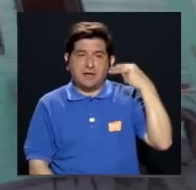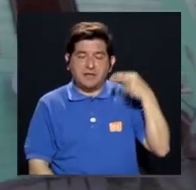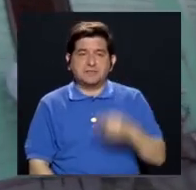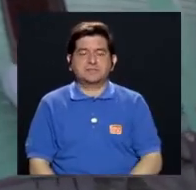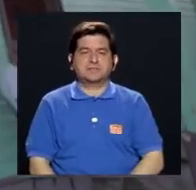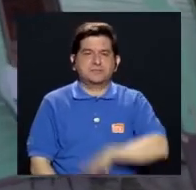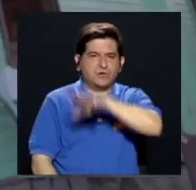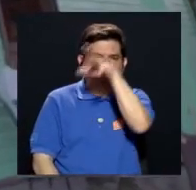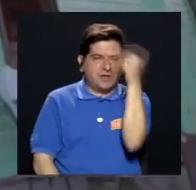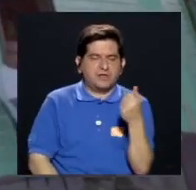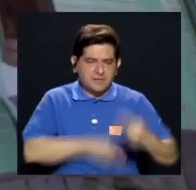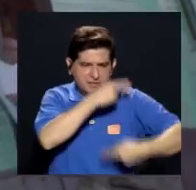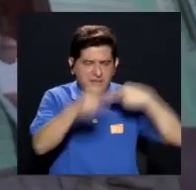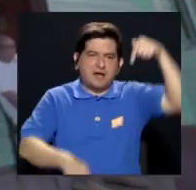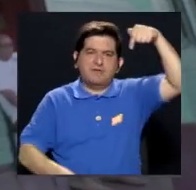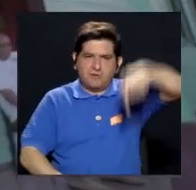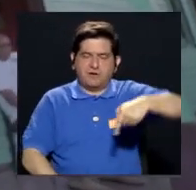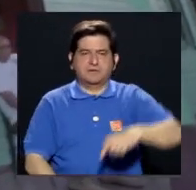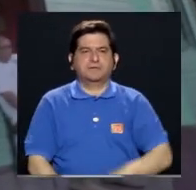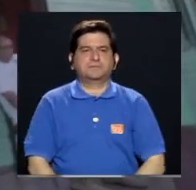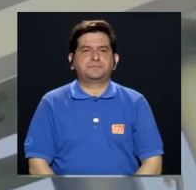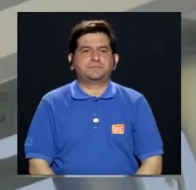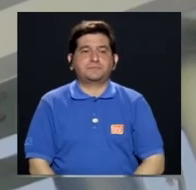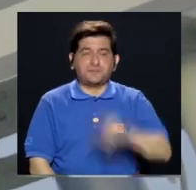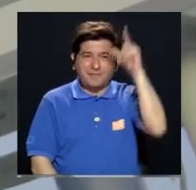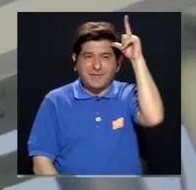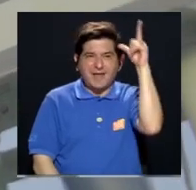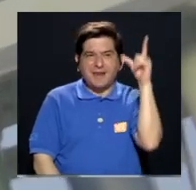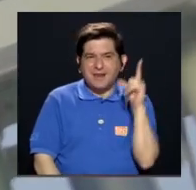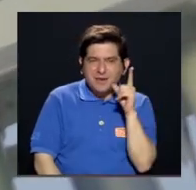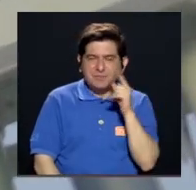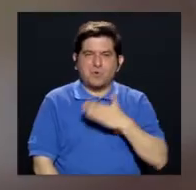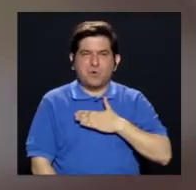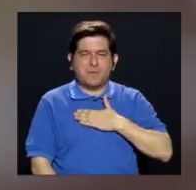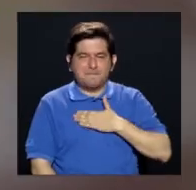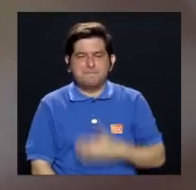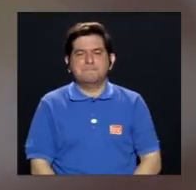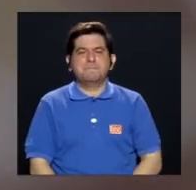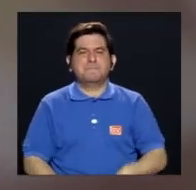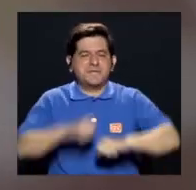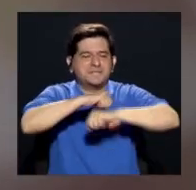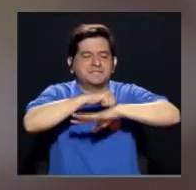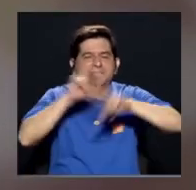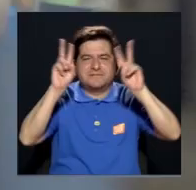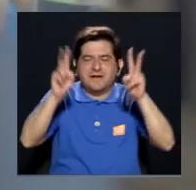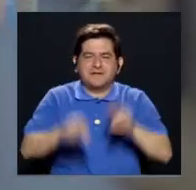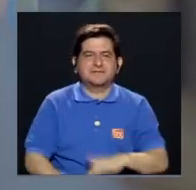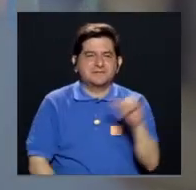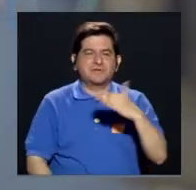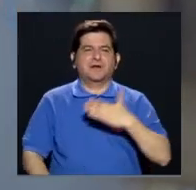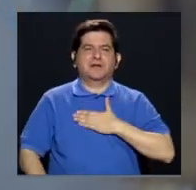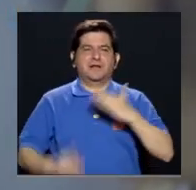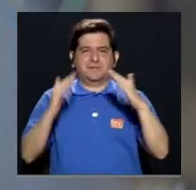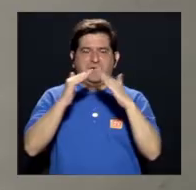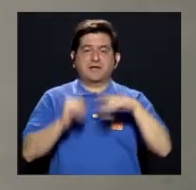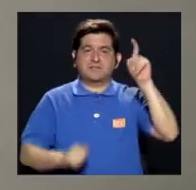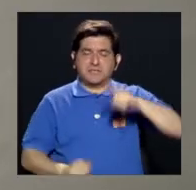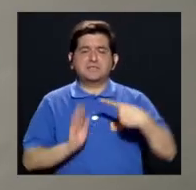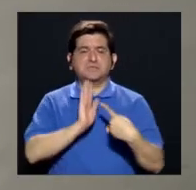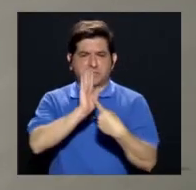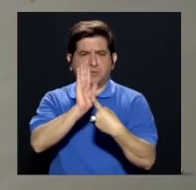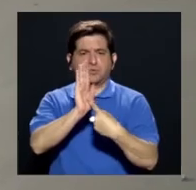los afrodescendientes acá. Entonces, Limón es mi raíz, es mi hogar y tiene que vivirse y